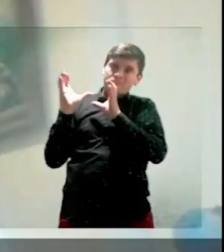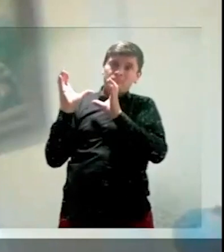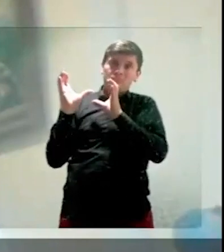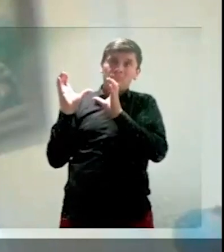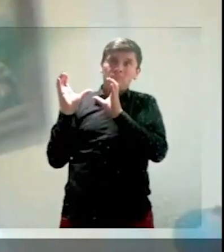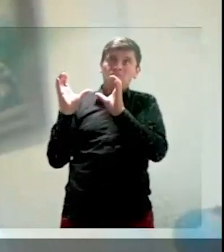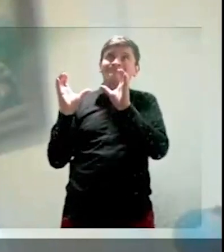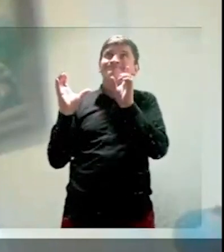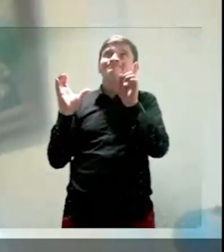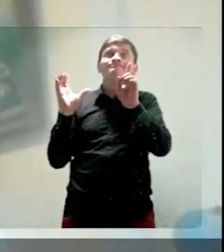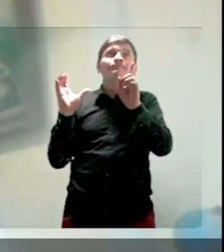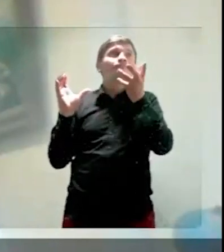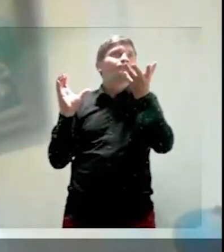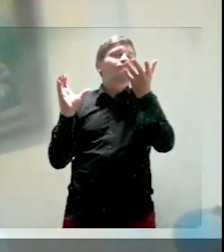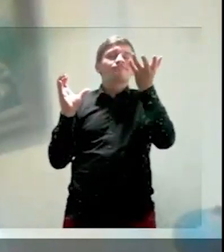en términos